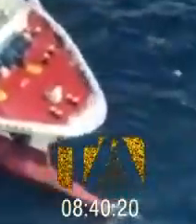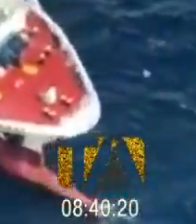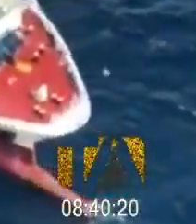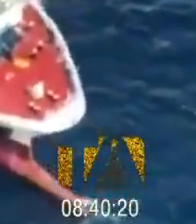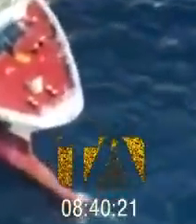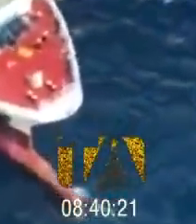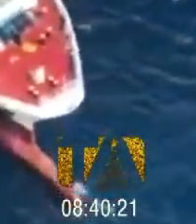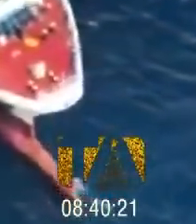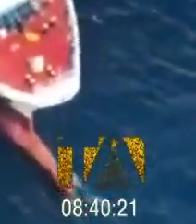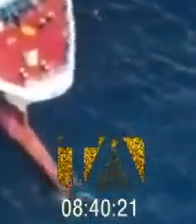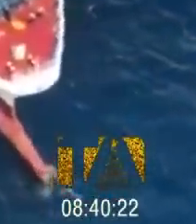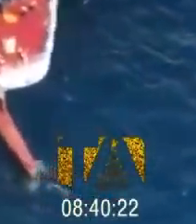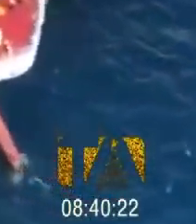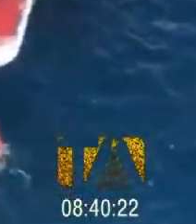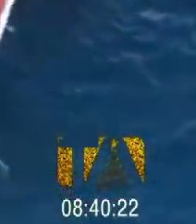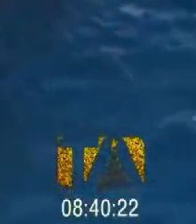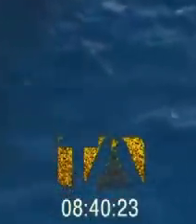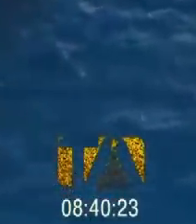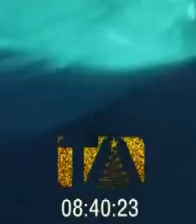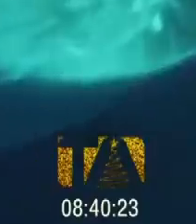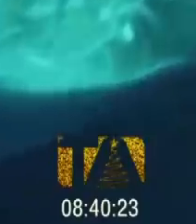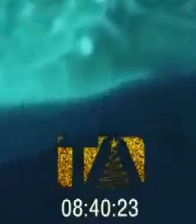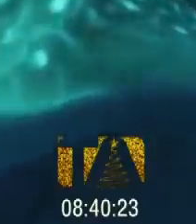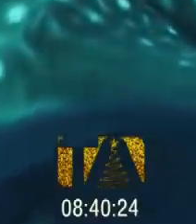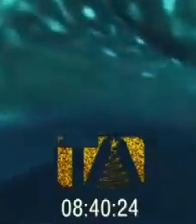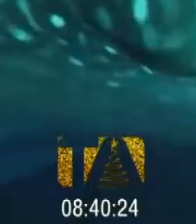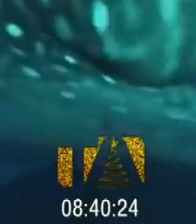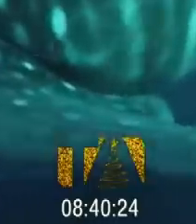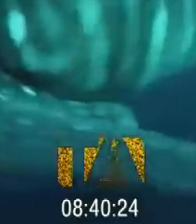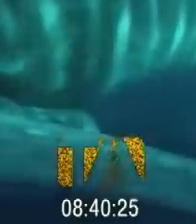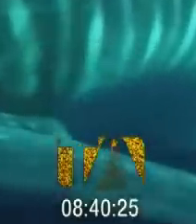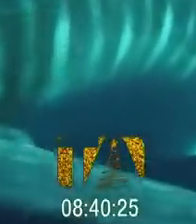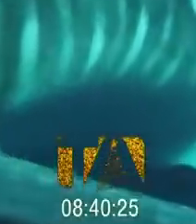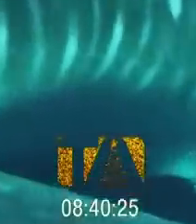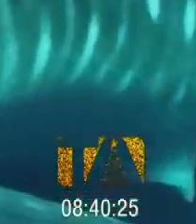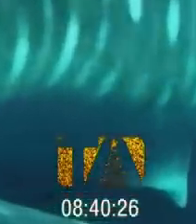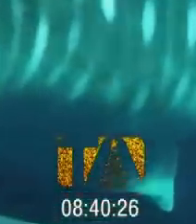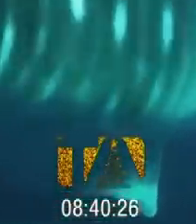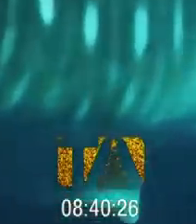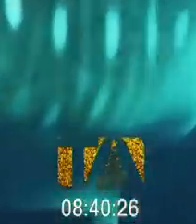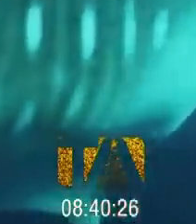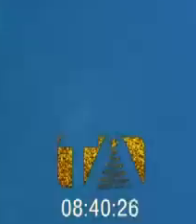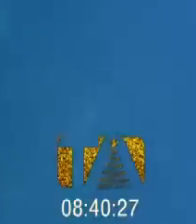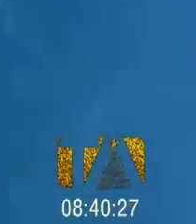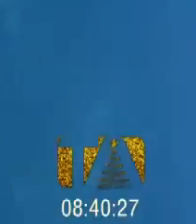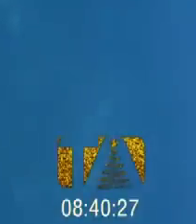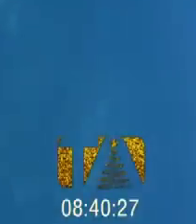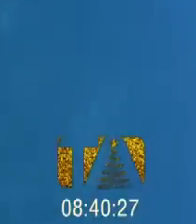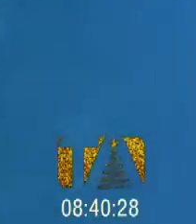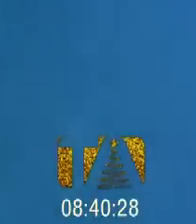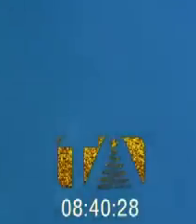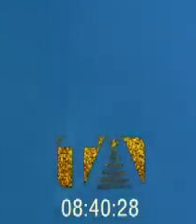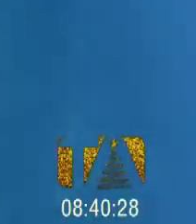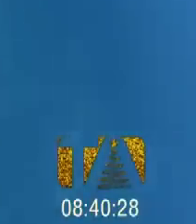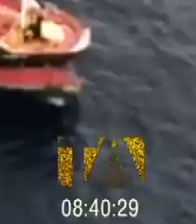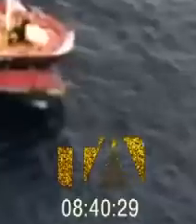pocos kilómetros afuera de esa zona. El problema es que muchas especies marinas salen de la zona económica exclusiva, por ejemplo, para buscar